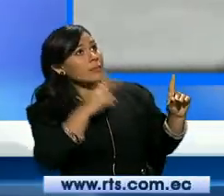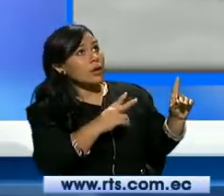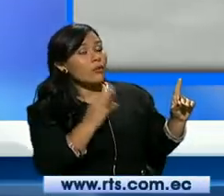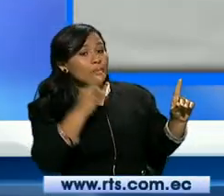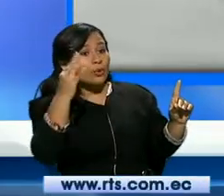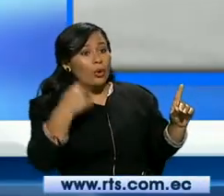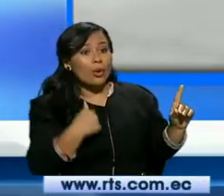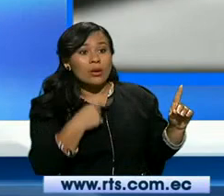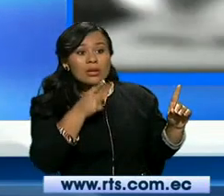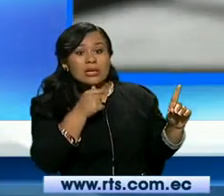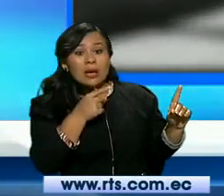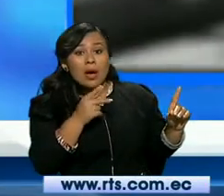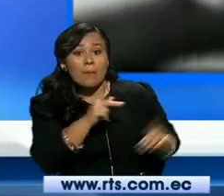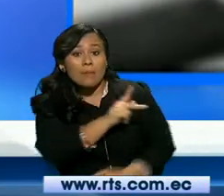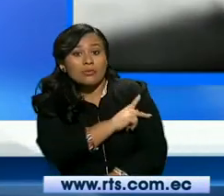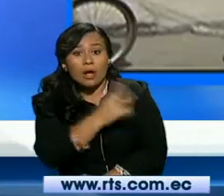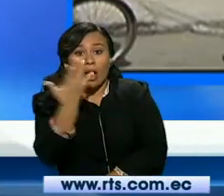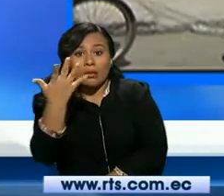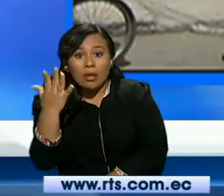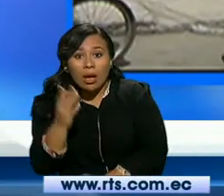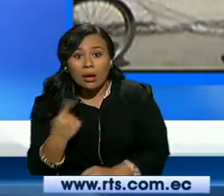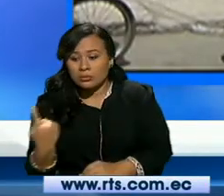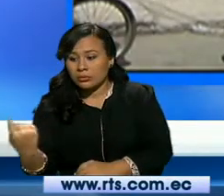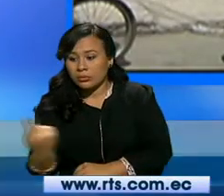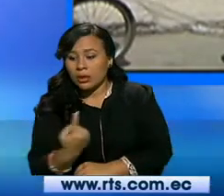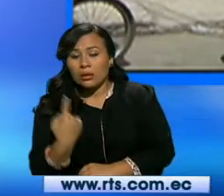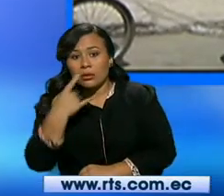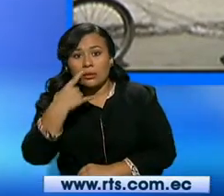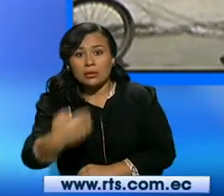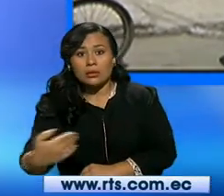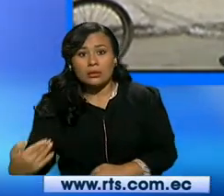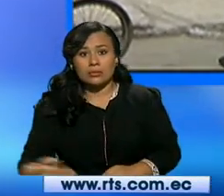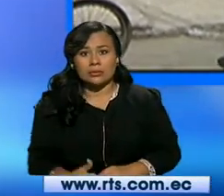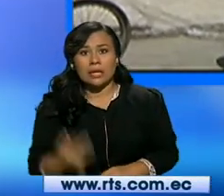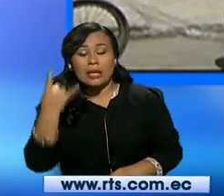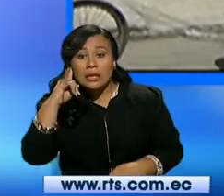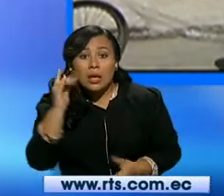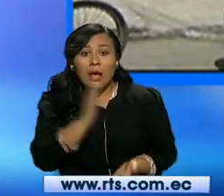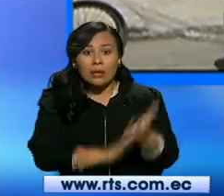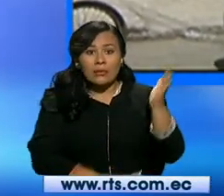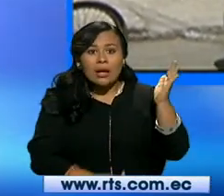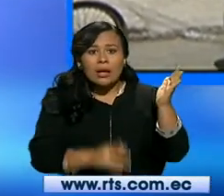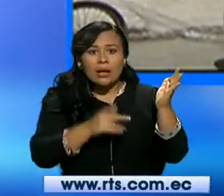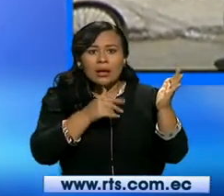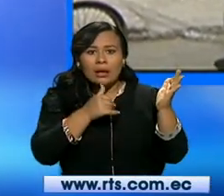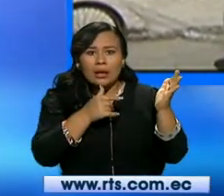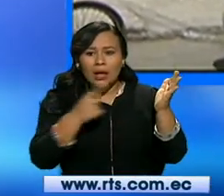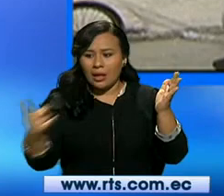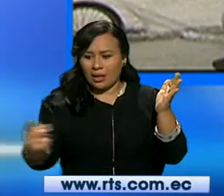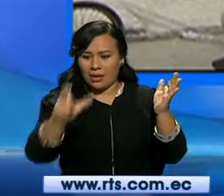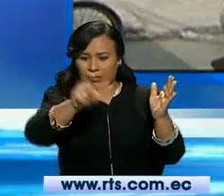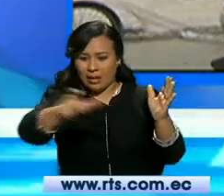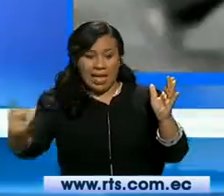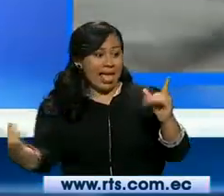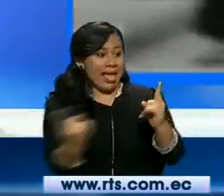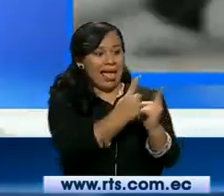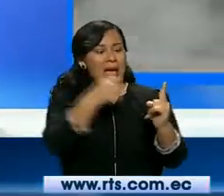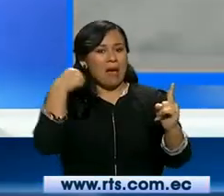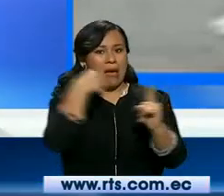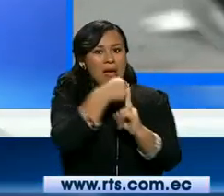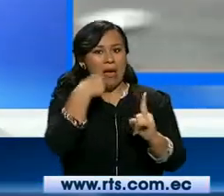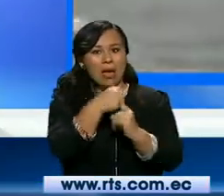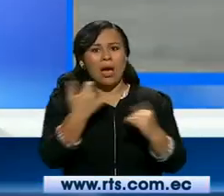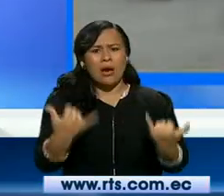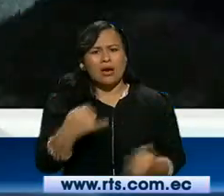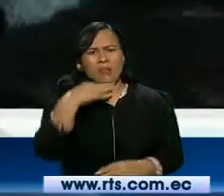semanas. Porque el último día que ella estuvo con vida, ella ya no quería ir al colegio, estaba con miedo. El féretro